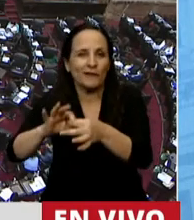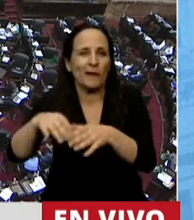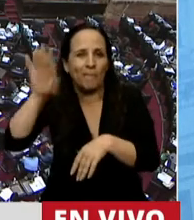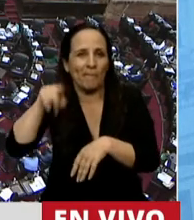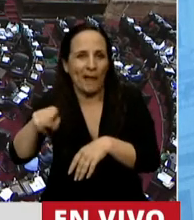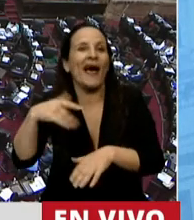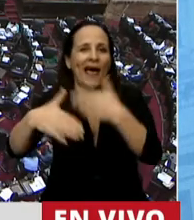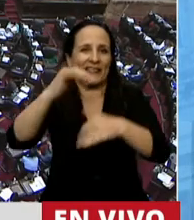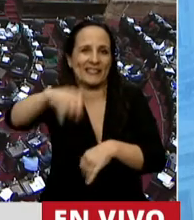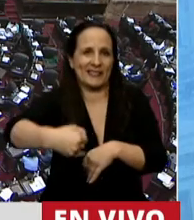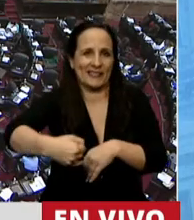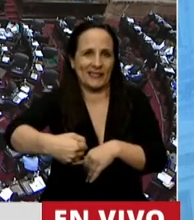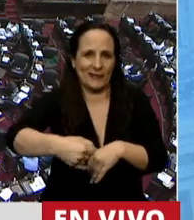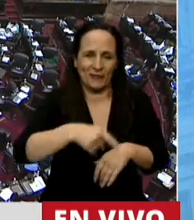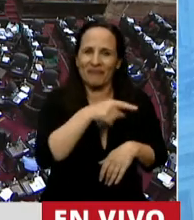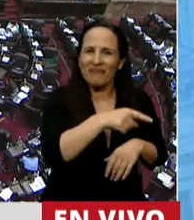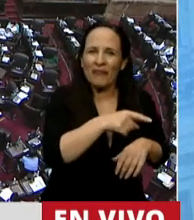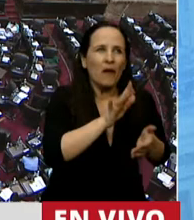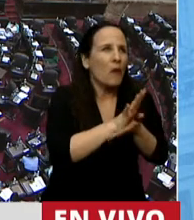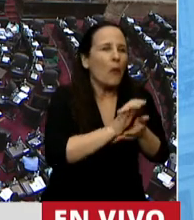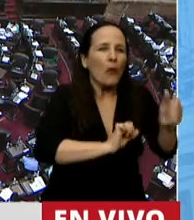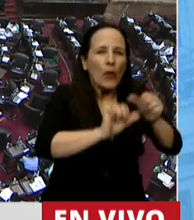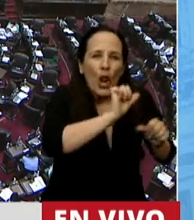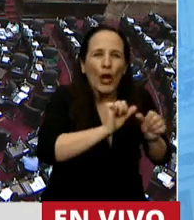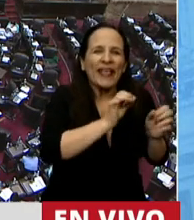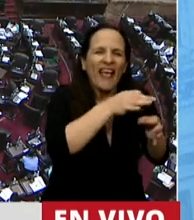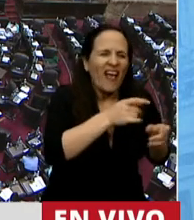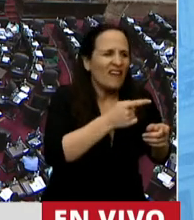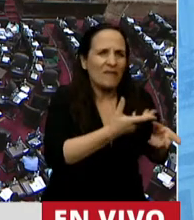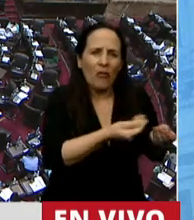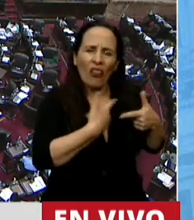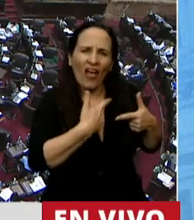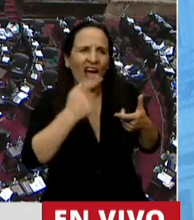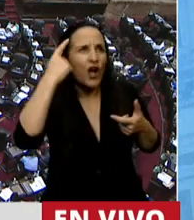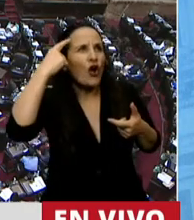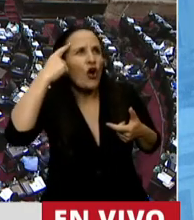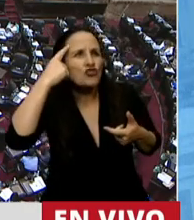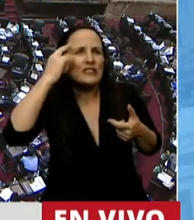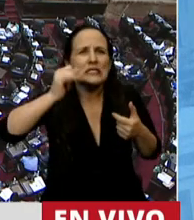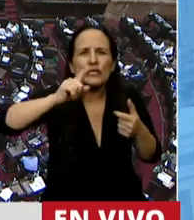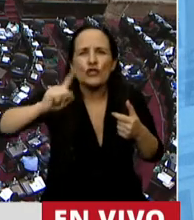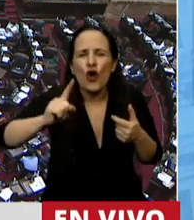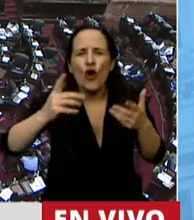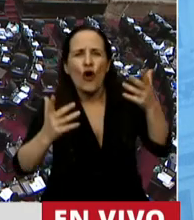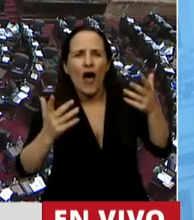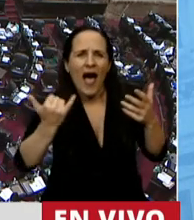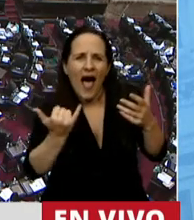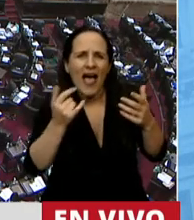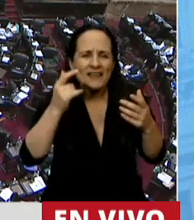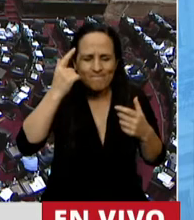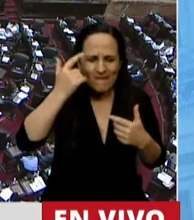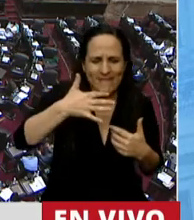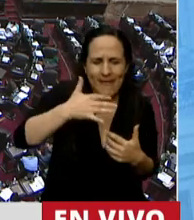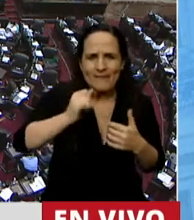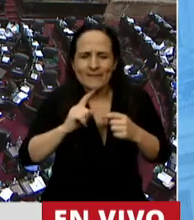ese punto de vista la biología no va a aportar para ver el desarrollo de la conciencia. Creo que la conciencia, por sobre todas las cosas,